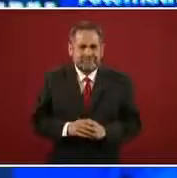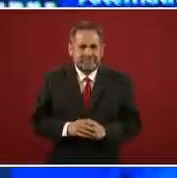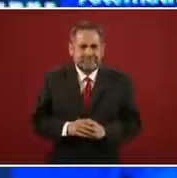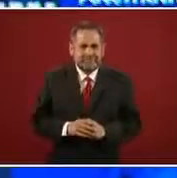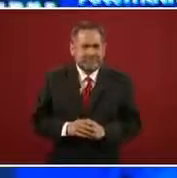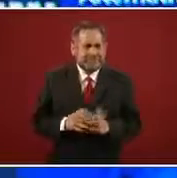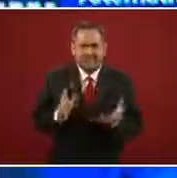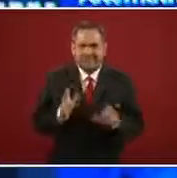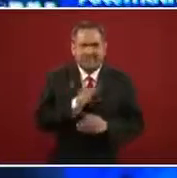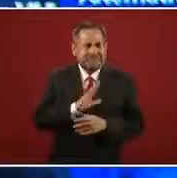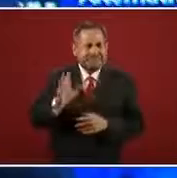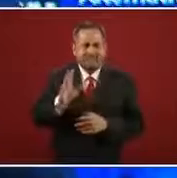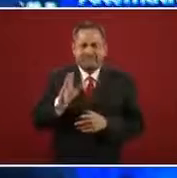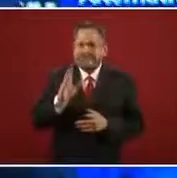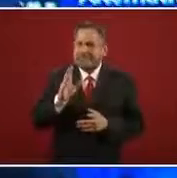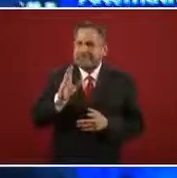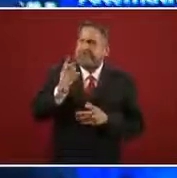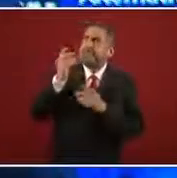pues una bendición.